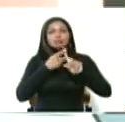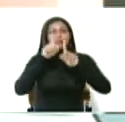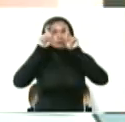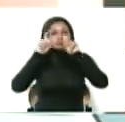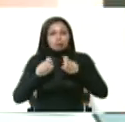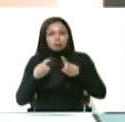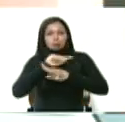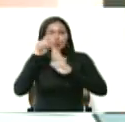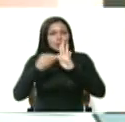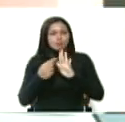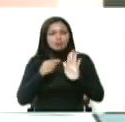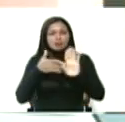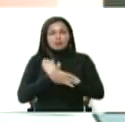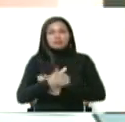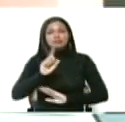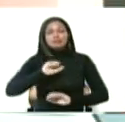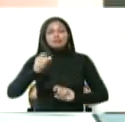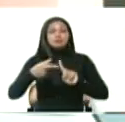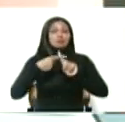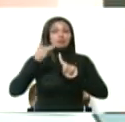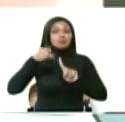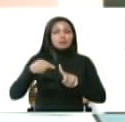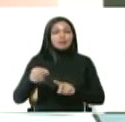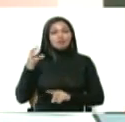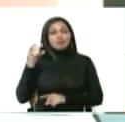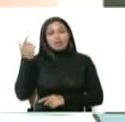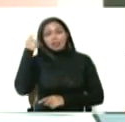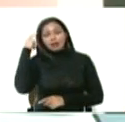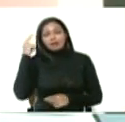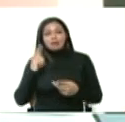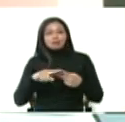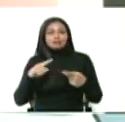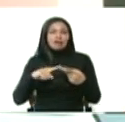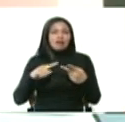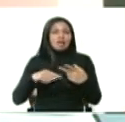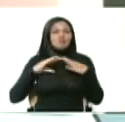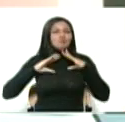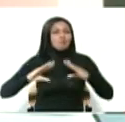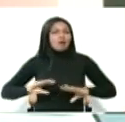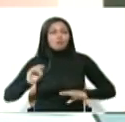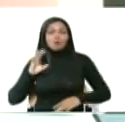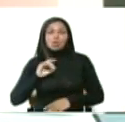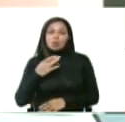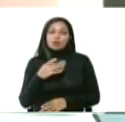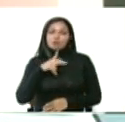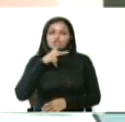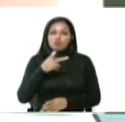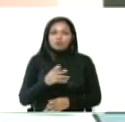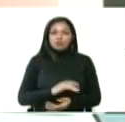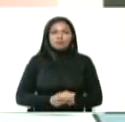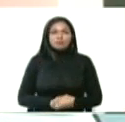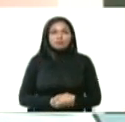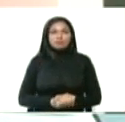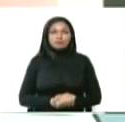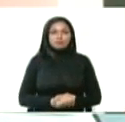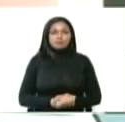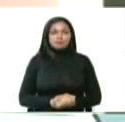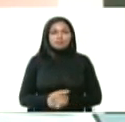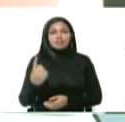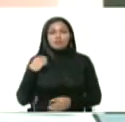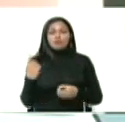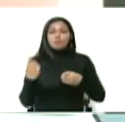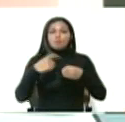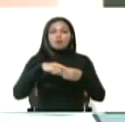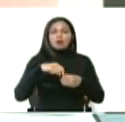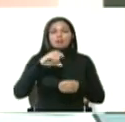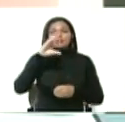exámenes, dio positivo, tenía dolor de cabeza, dolores musculares, malestar general. Lo tenemos ingresado